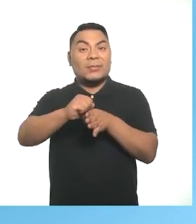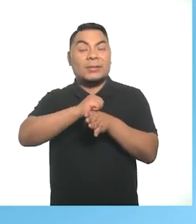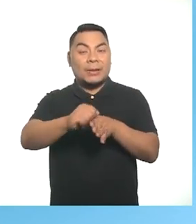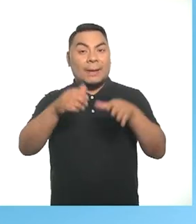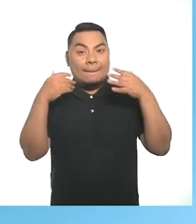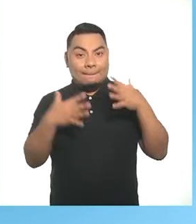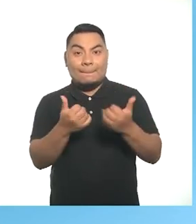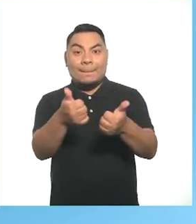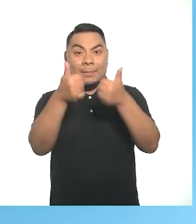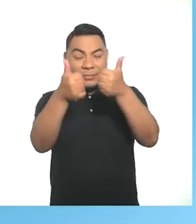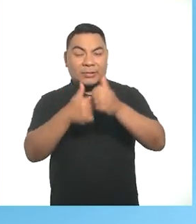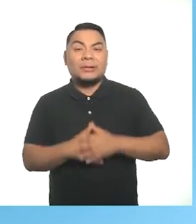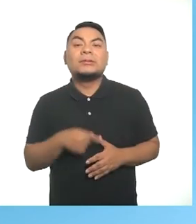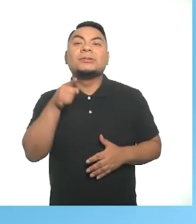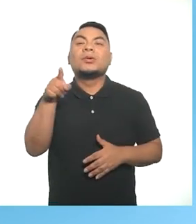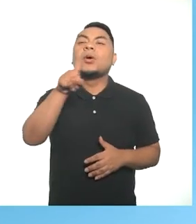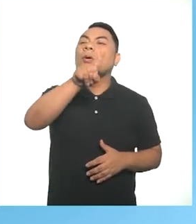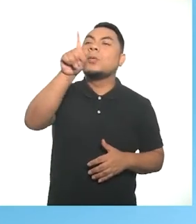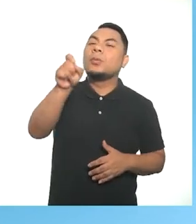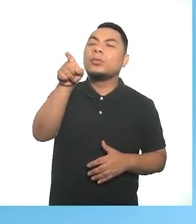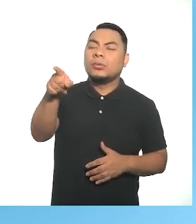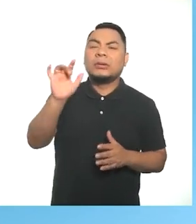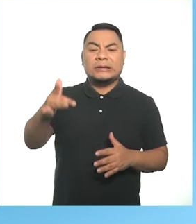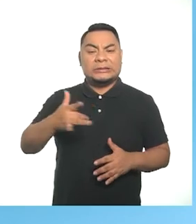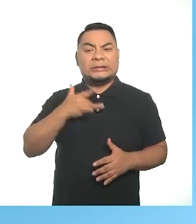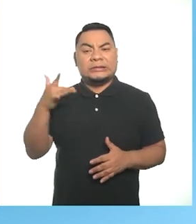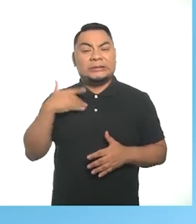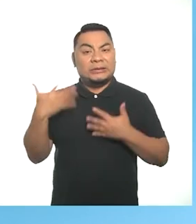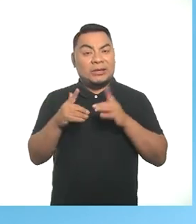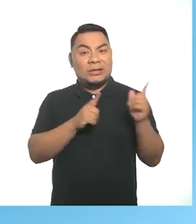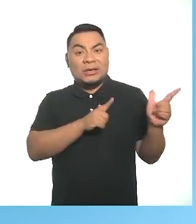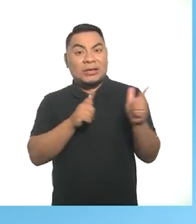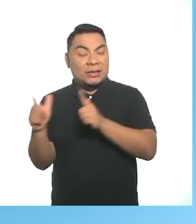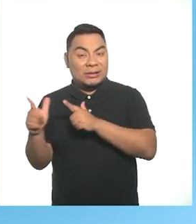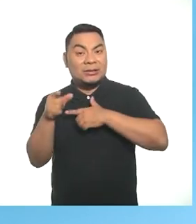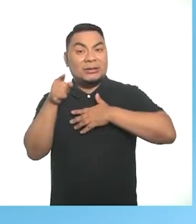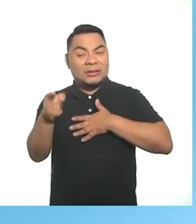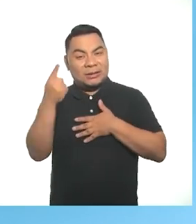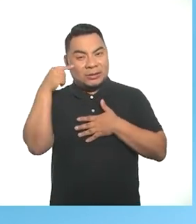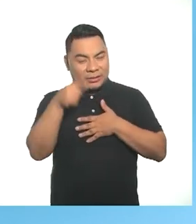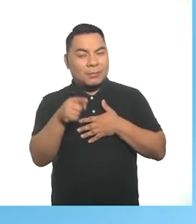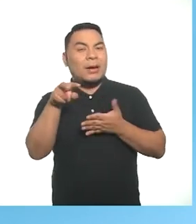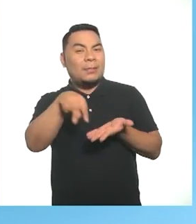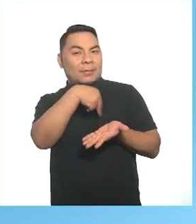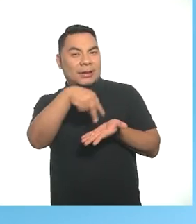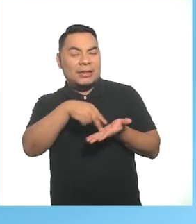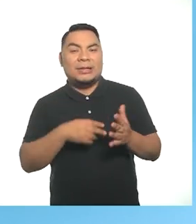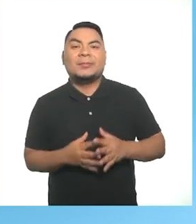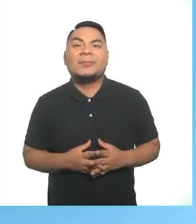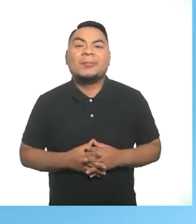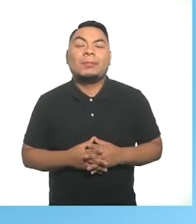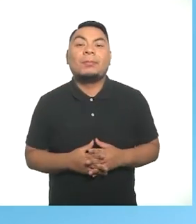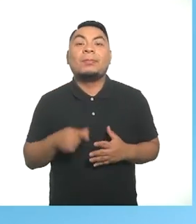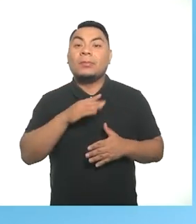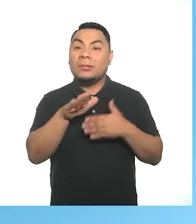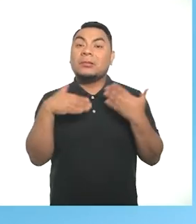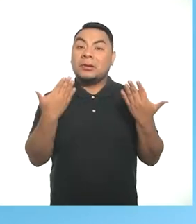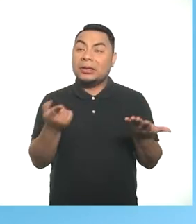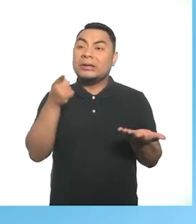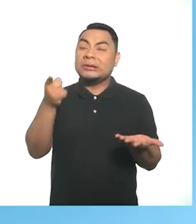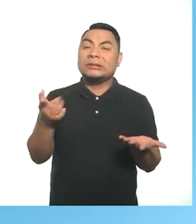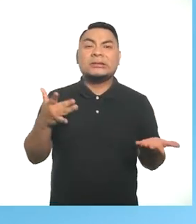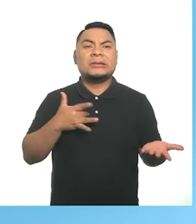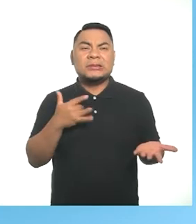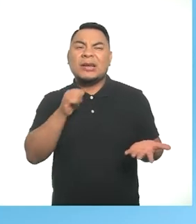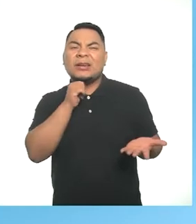hayan practicado muy bien, pregúntenle si se siente lista o listo para bailar. Si